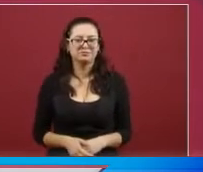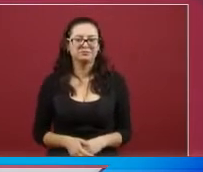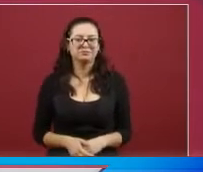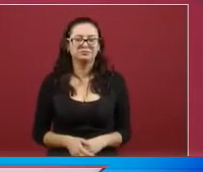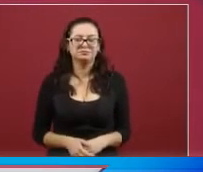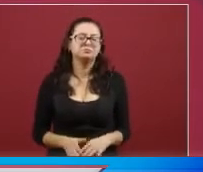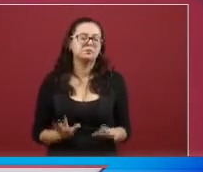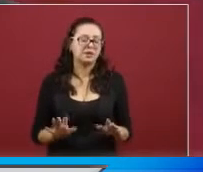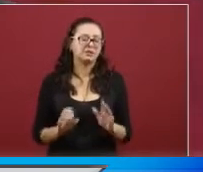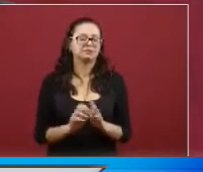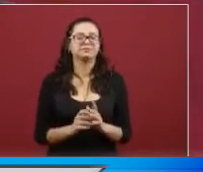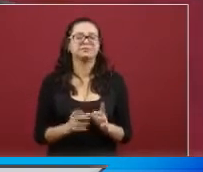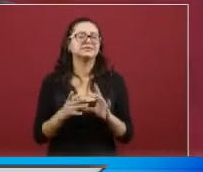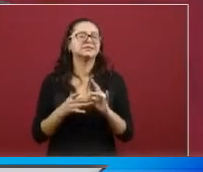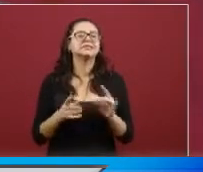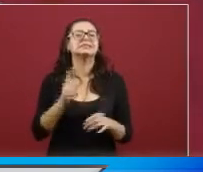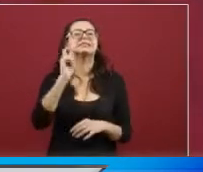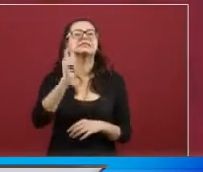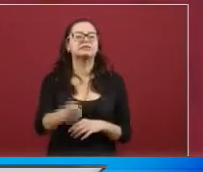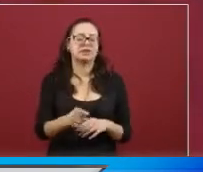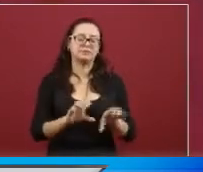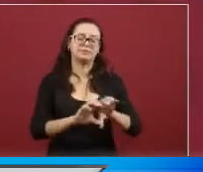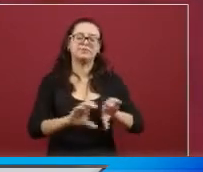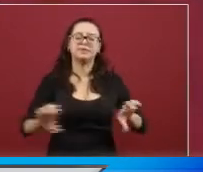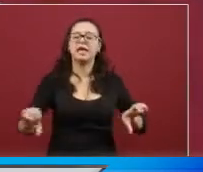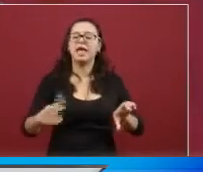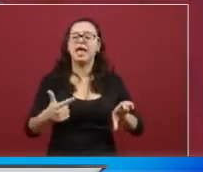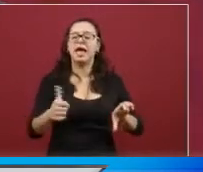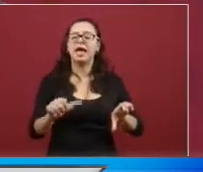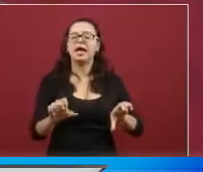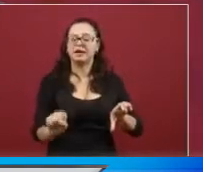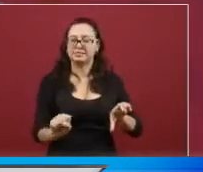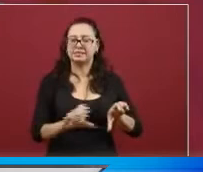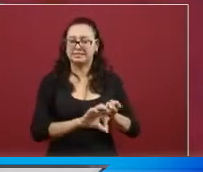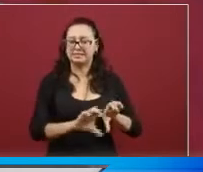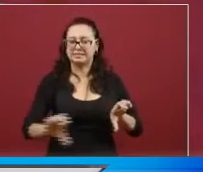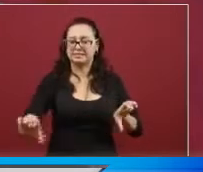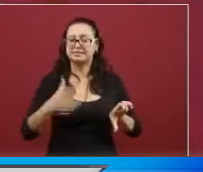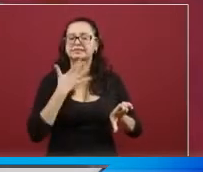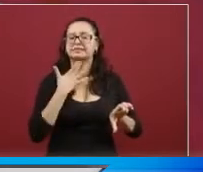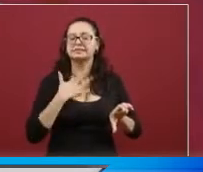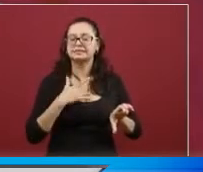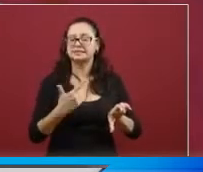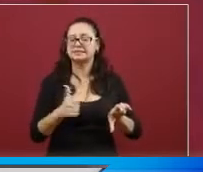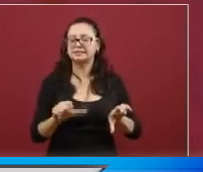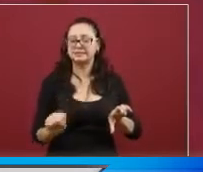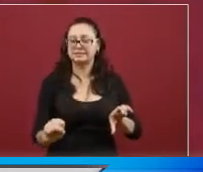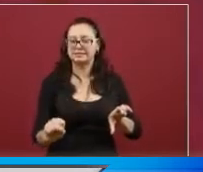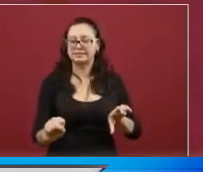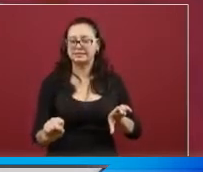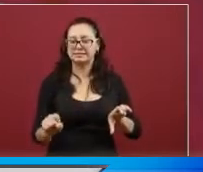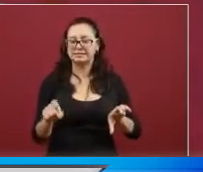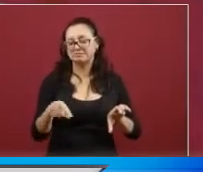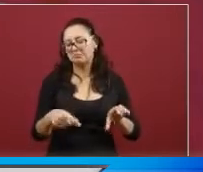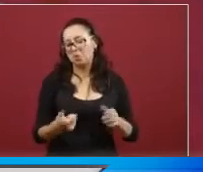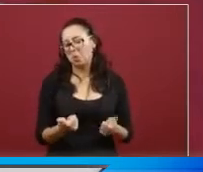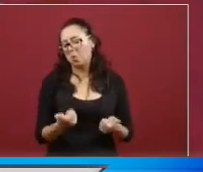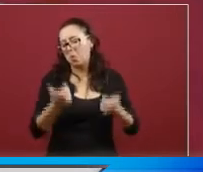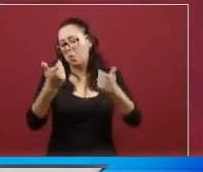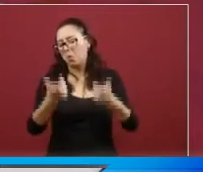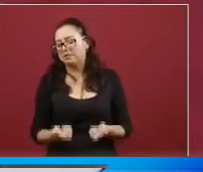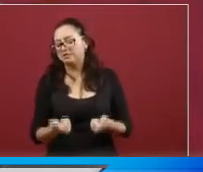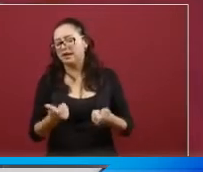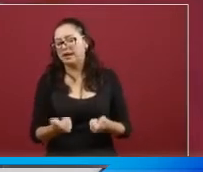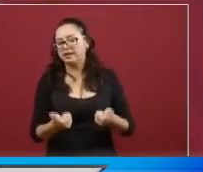de gasoductos y tienen una falla de origen, ya que no fueron aprobados por los consejos de administración de la Comisión Federal de Electricidad. Lo que